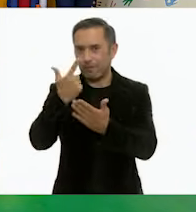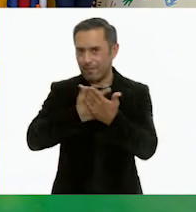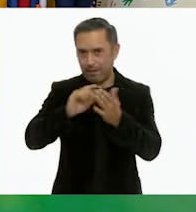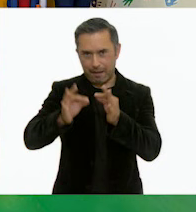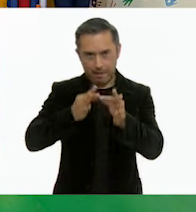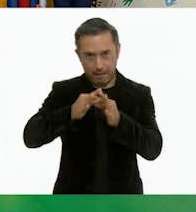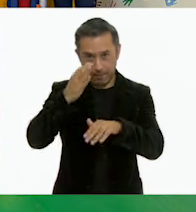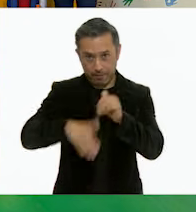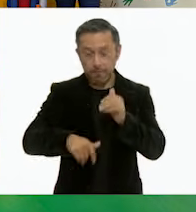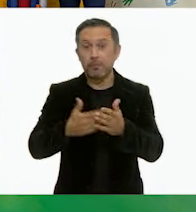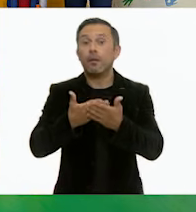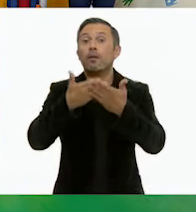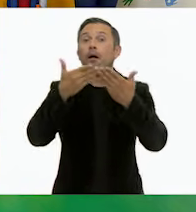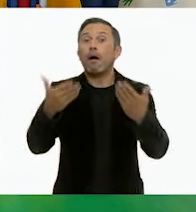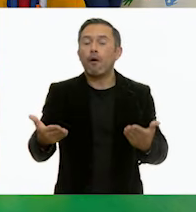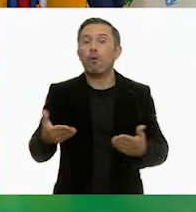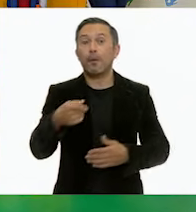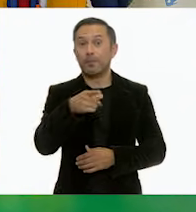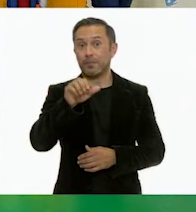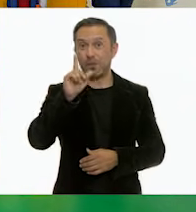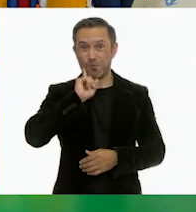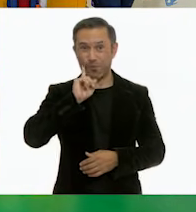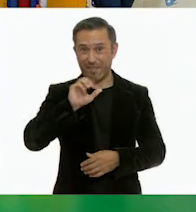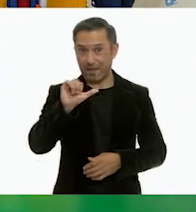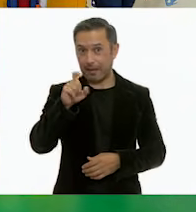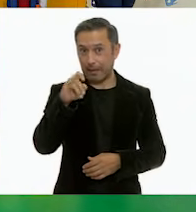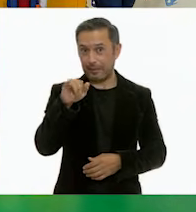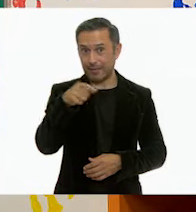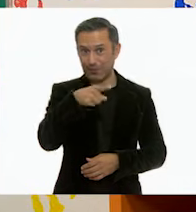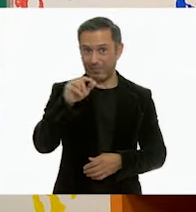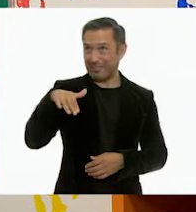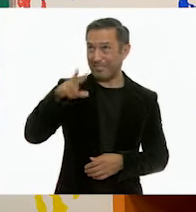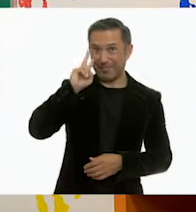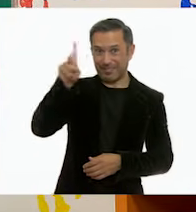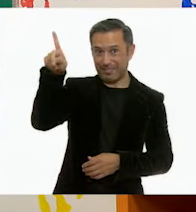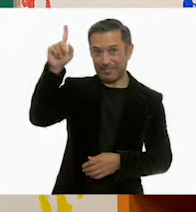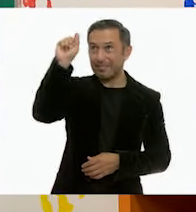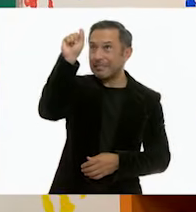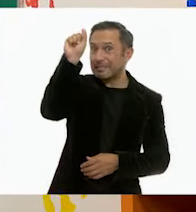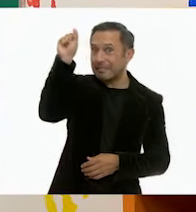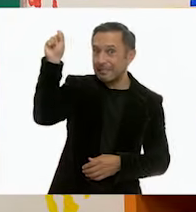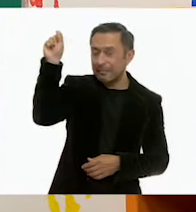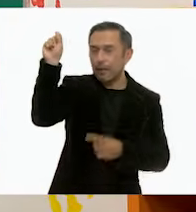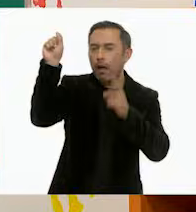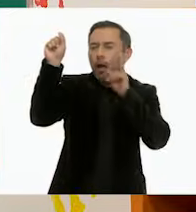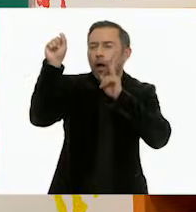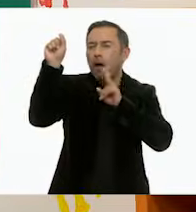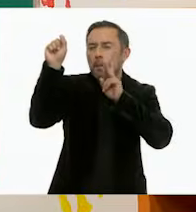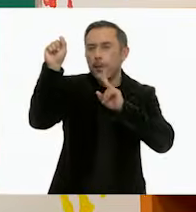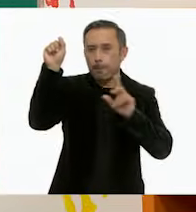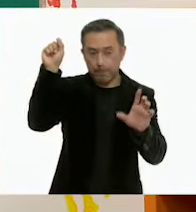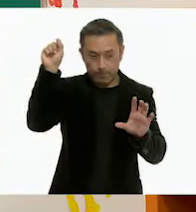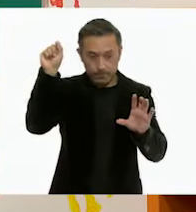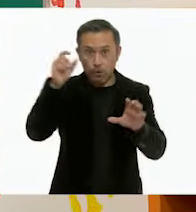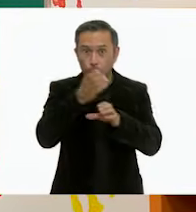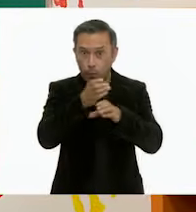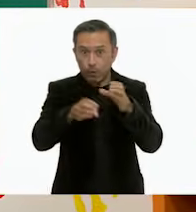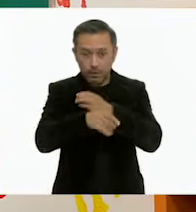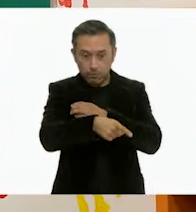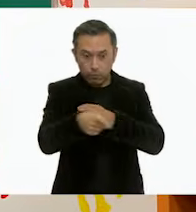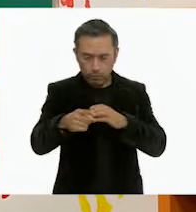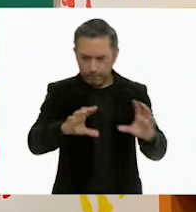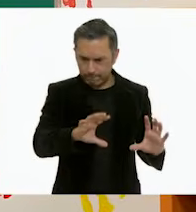comparar la estatura de Alexia, que quedó aquí la marquita, y vamos a ver si los objetos son